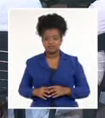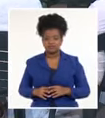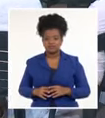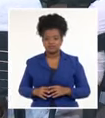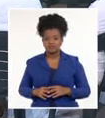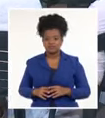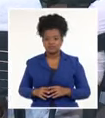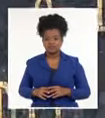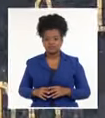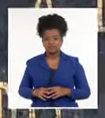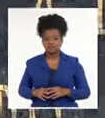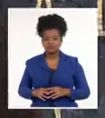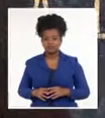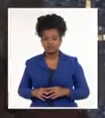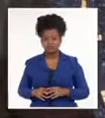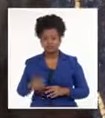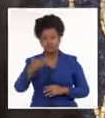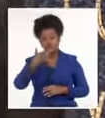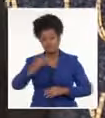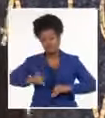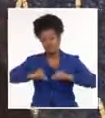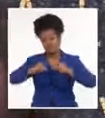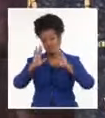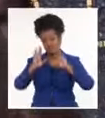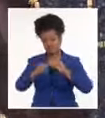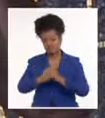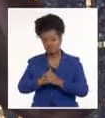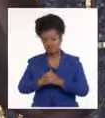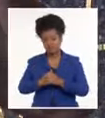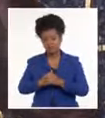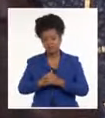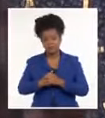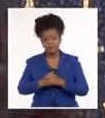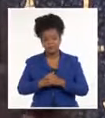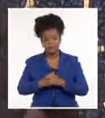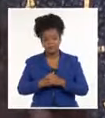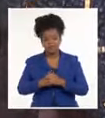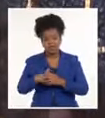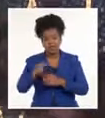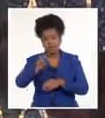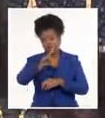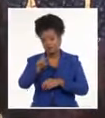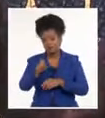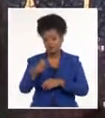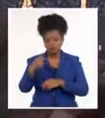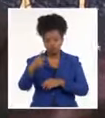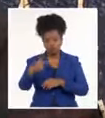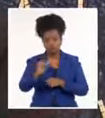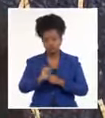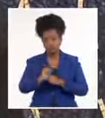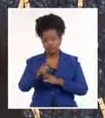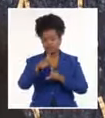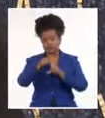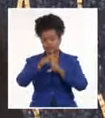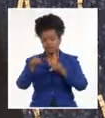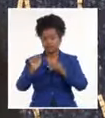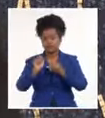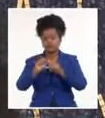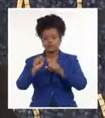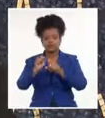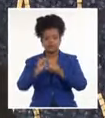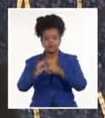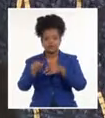Sí, buenos días. Oliver Zamora Oria, de RT en Español. Dos preguntas, esencialmente. Usted hablaba ya de algunos temas, ¿no?, que, según ha